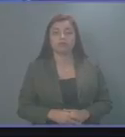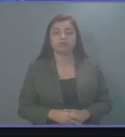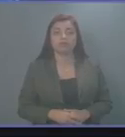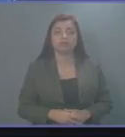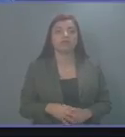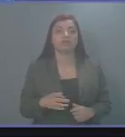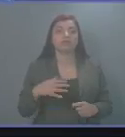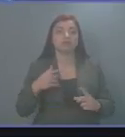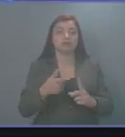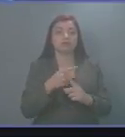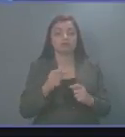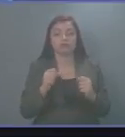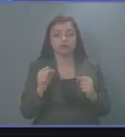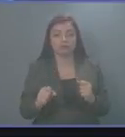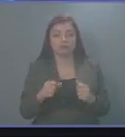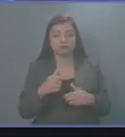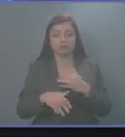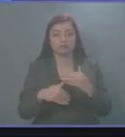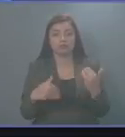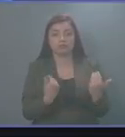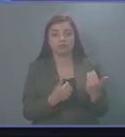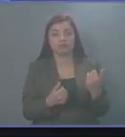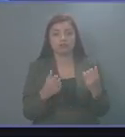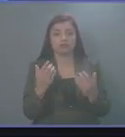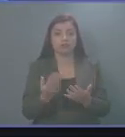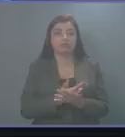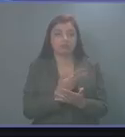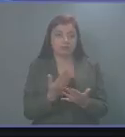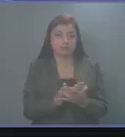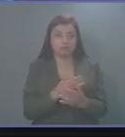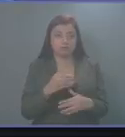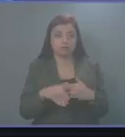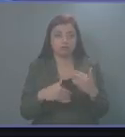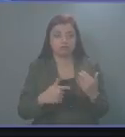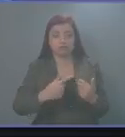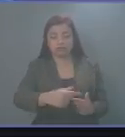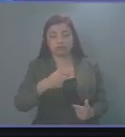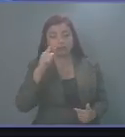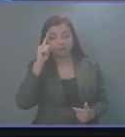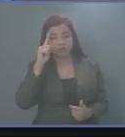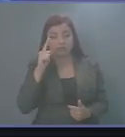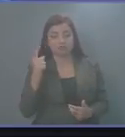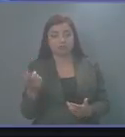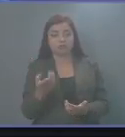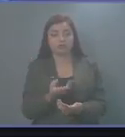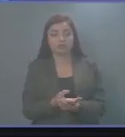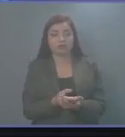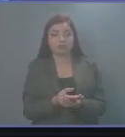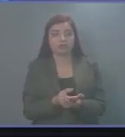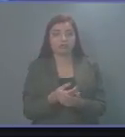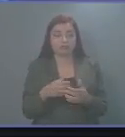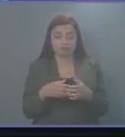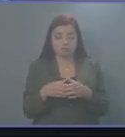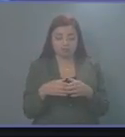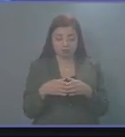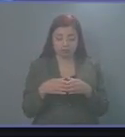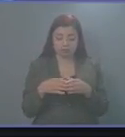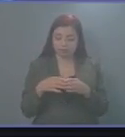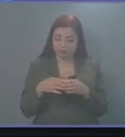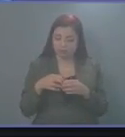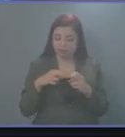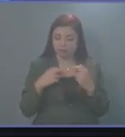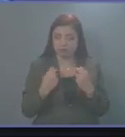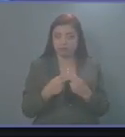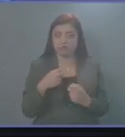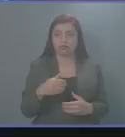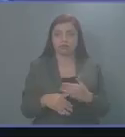Con la finalidad de tener mayores insumos para el estudio de las mociones de mérito, la Comisión llevó a cabo